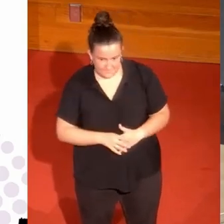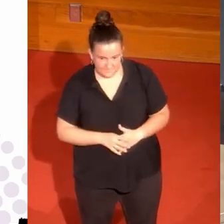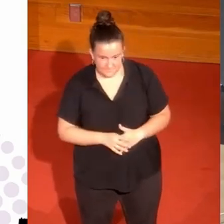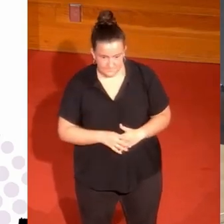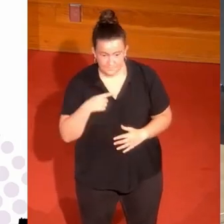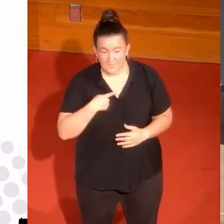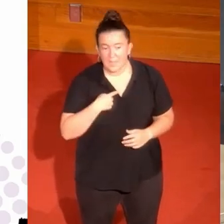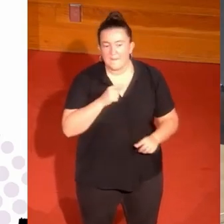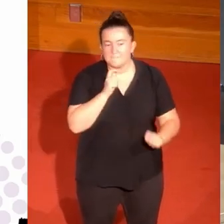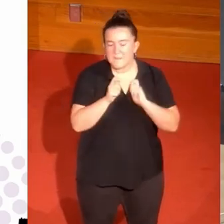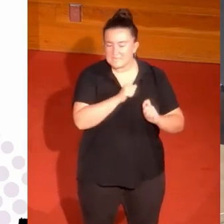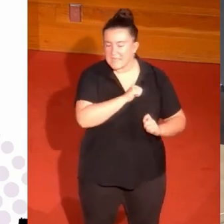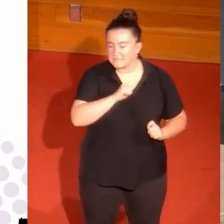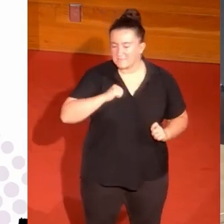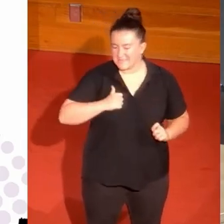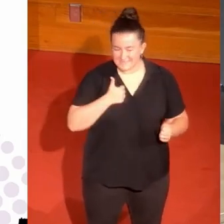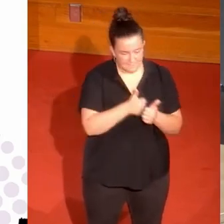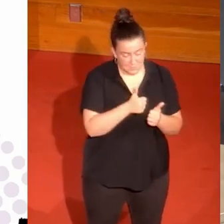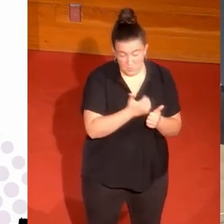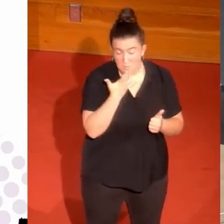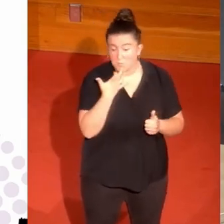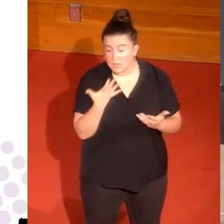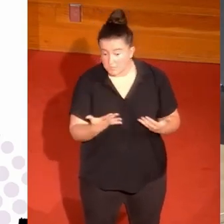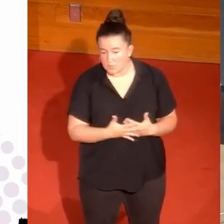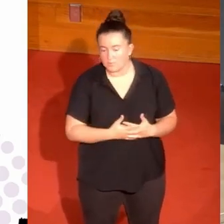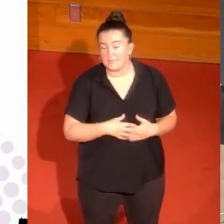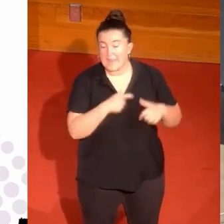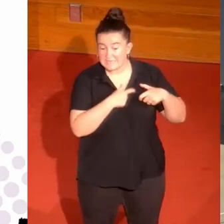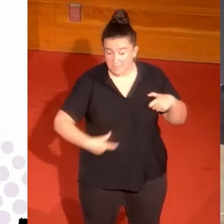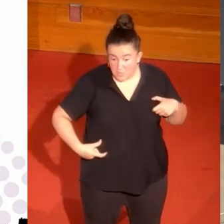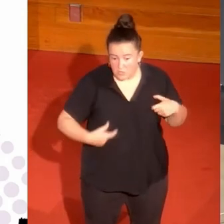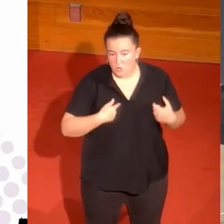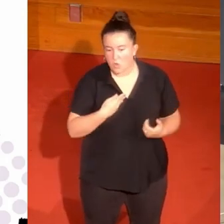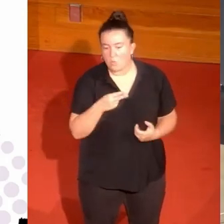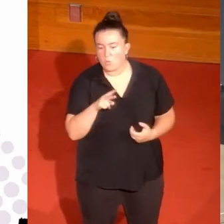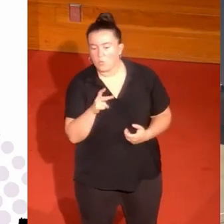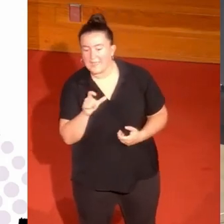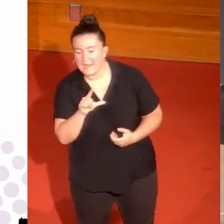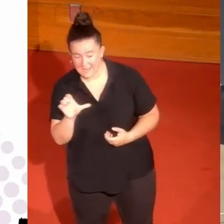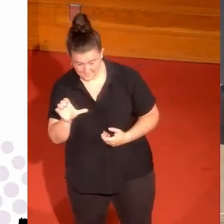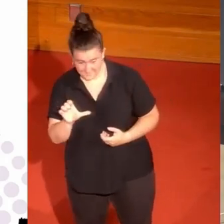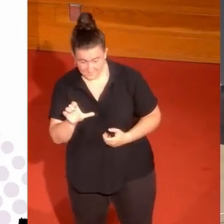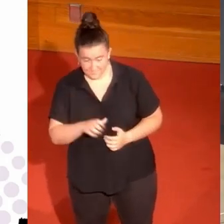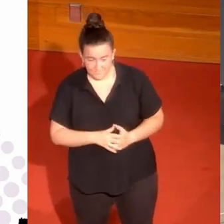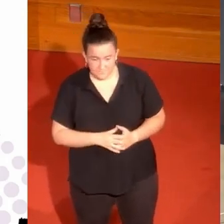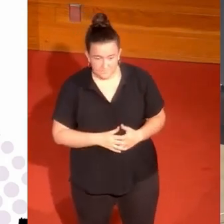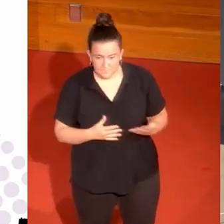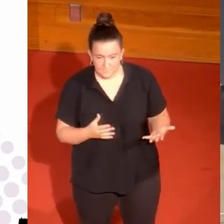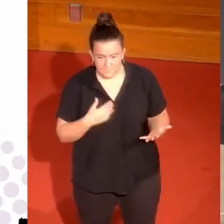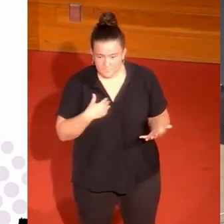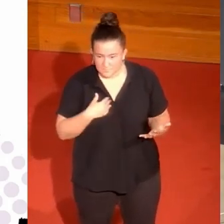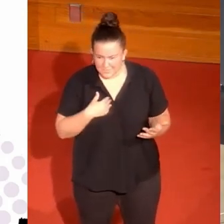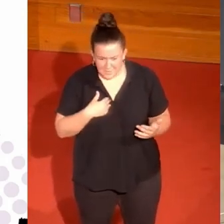a la prensa independiente en América Latina por ejemplo en El Salvador bukele está llevando a cabo es